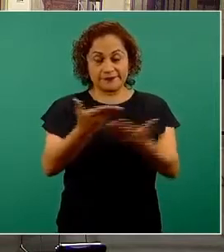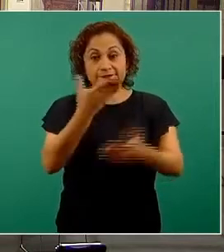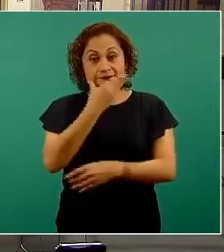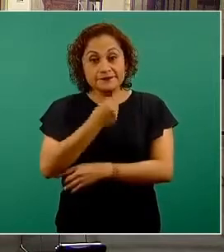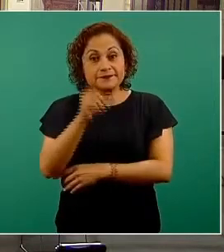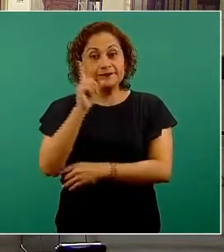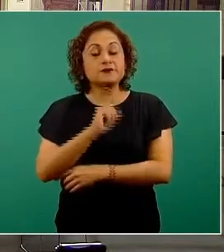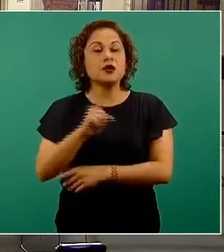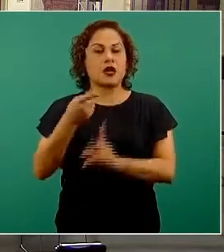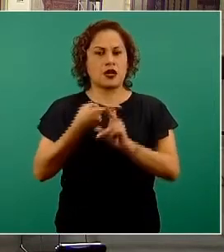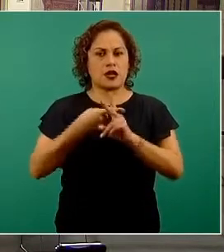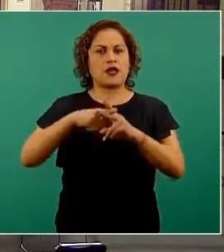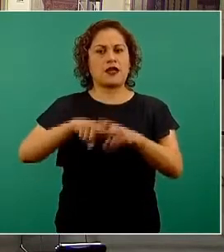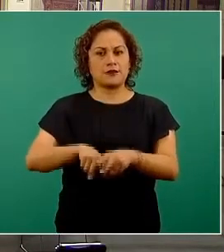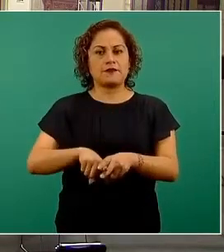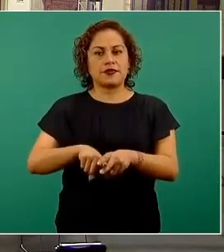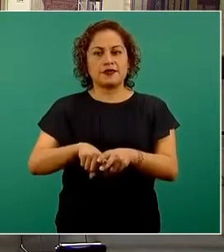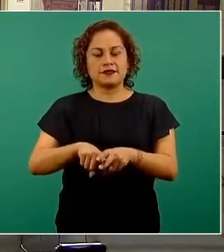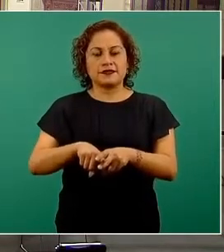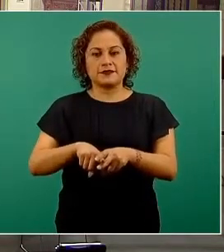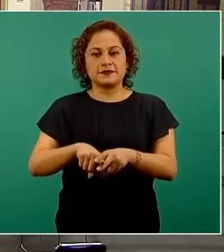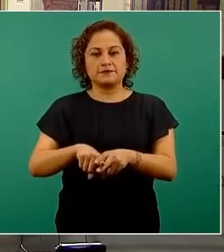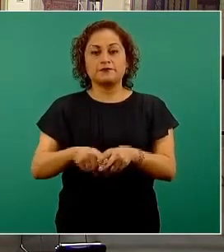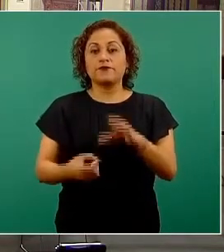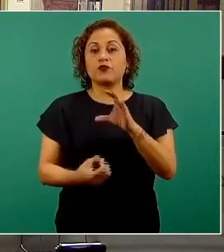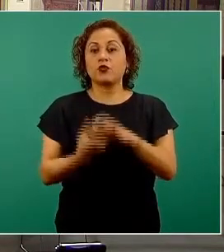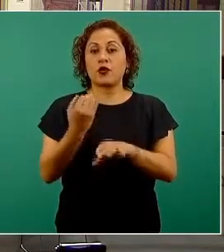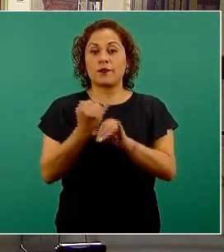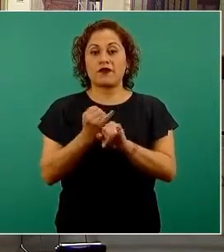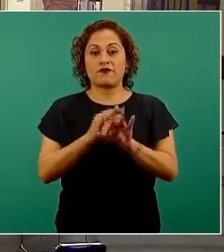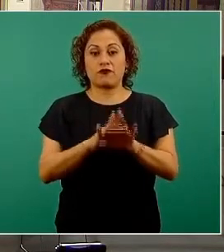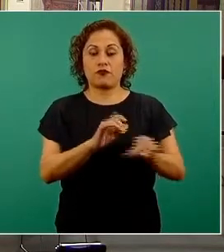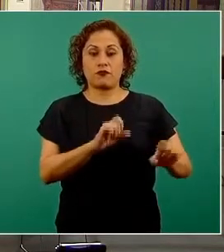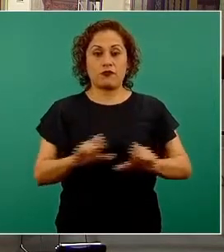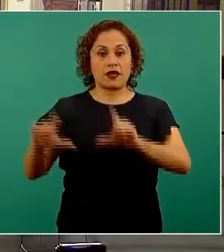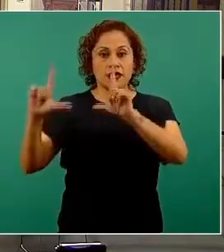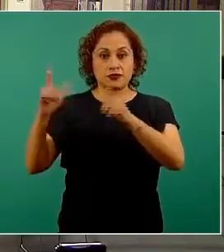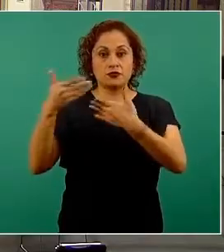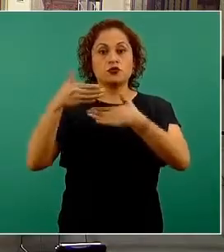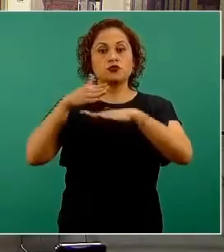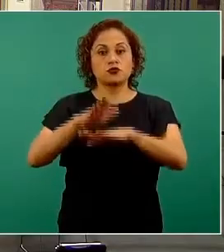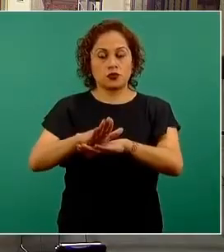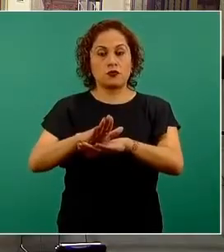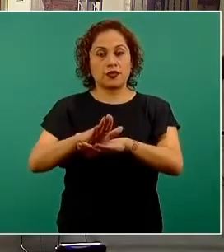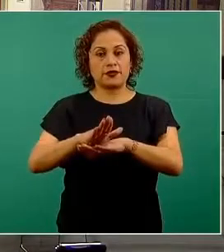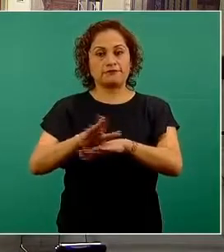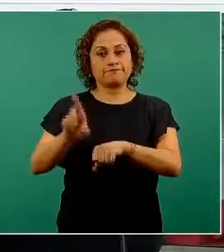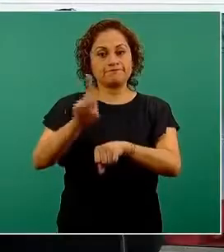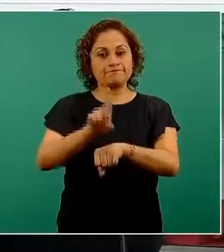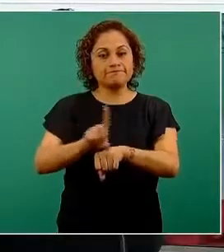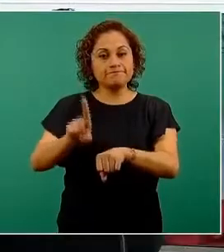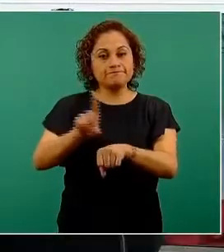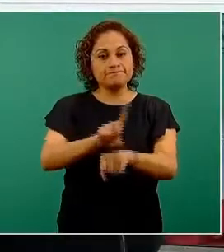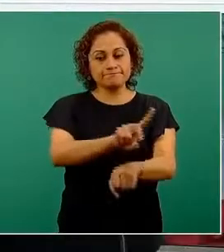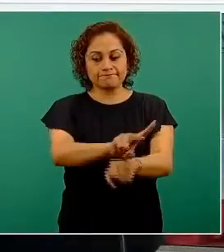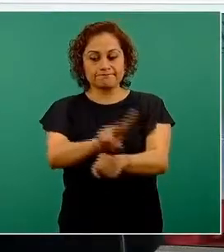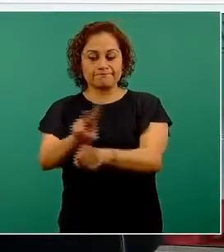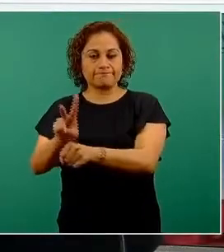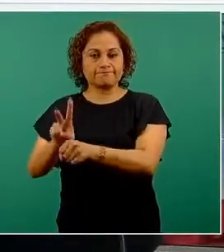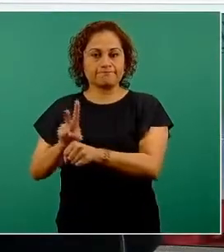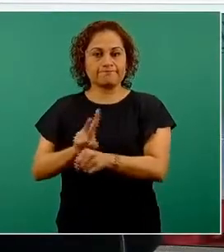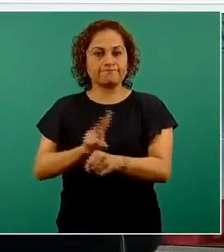iniciar actualizando el componente técnico a través del cual estamos viendo día con día el comportamiento de